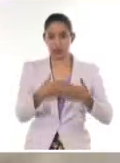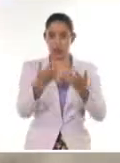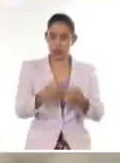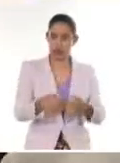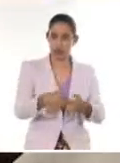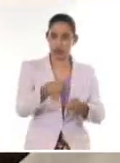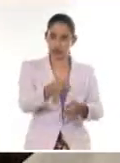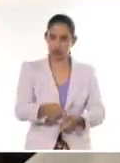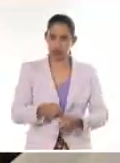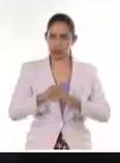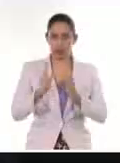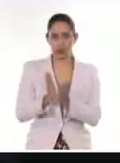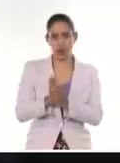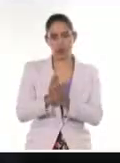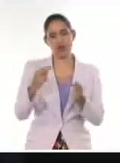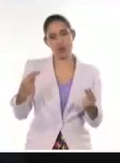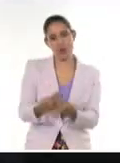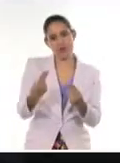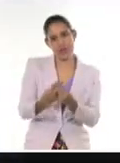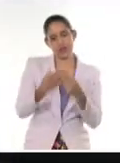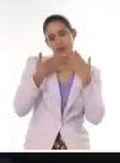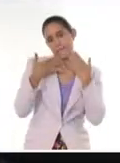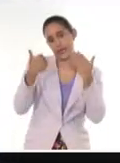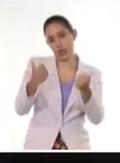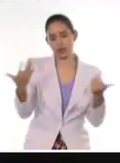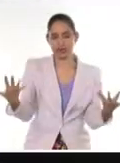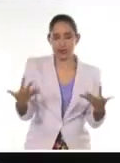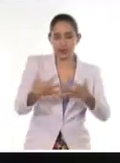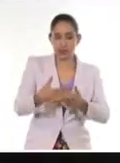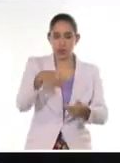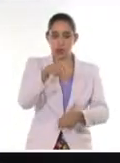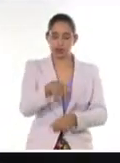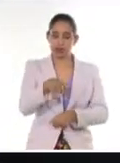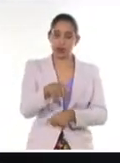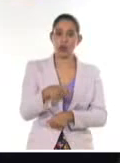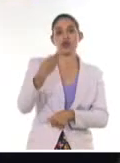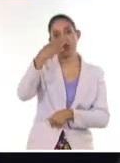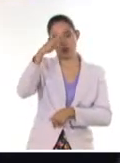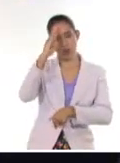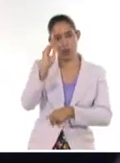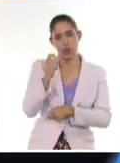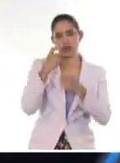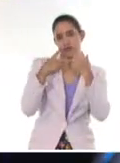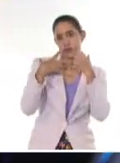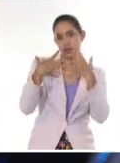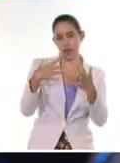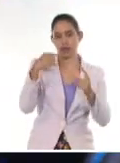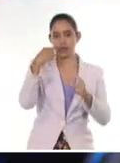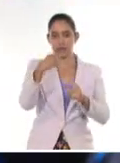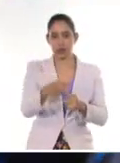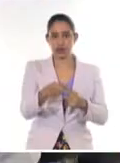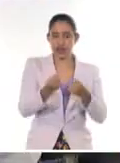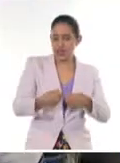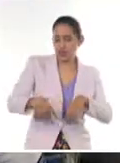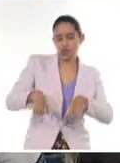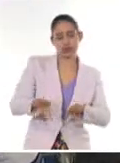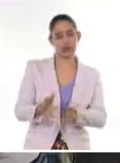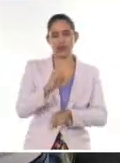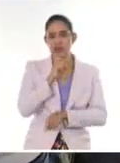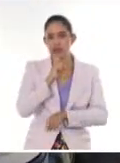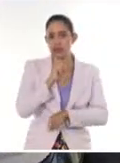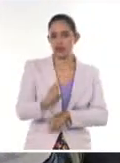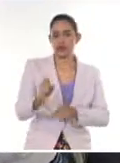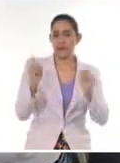en las posibilidades de una mejor relación entre su país y Cuba, un optimismo presente a pesar de las limitantes por la política de máxima